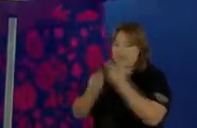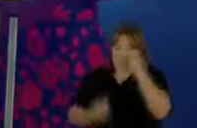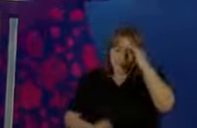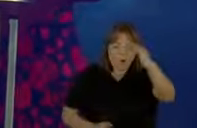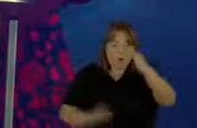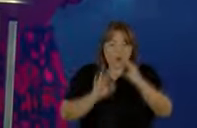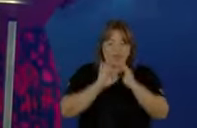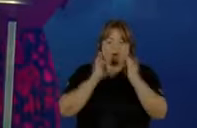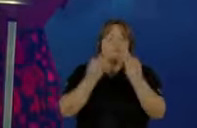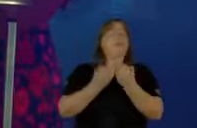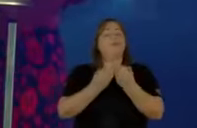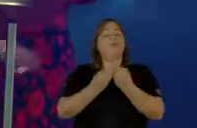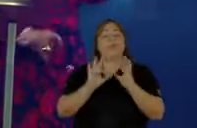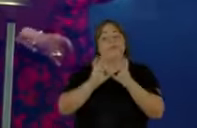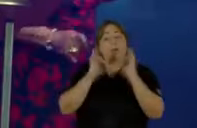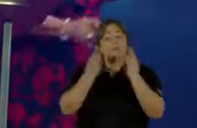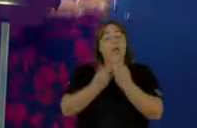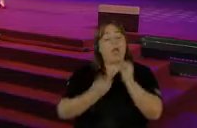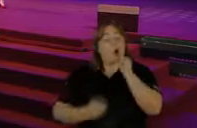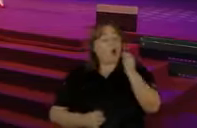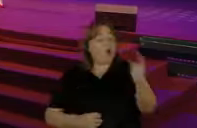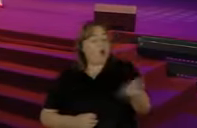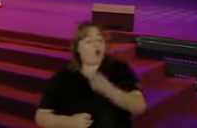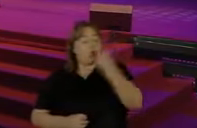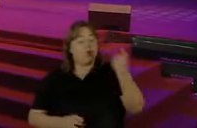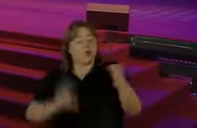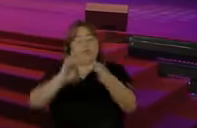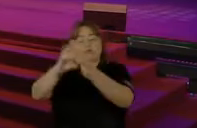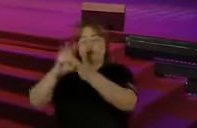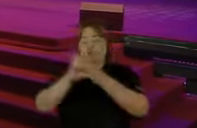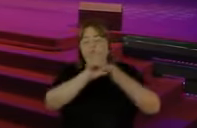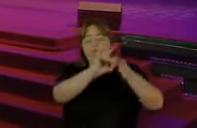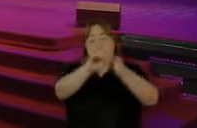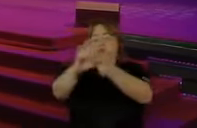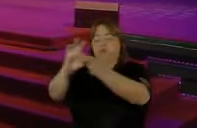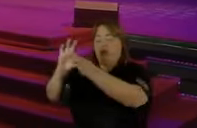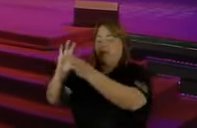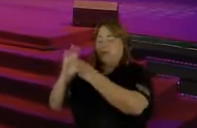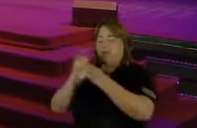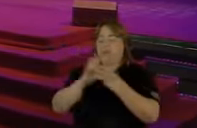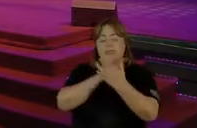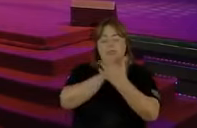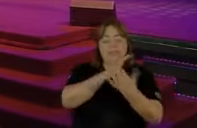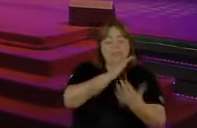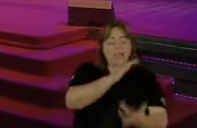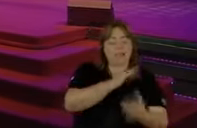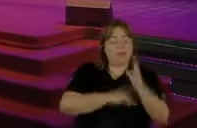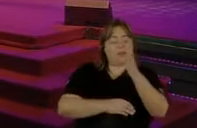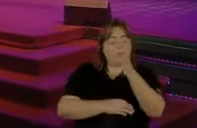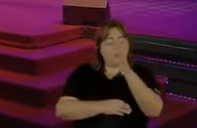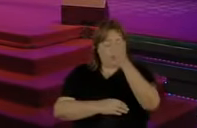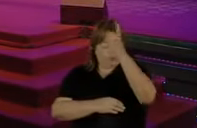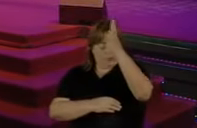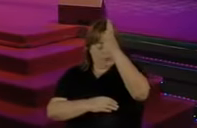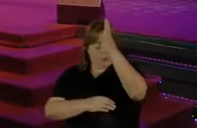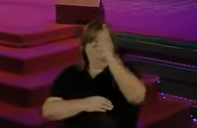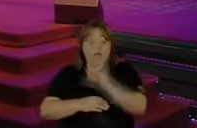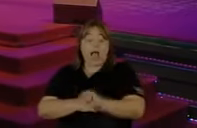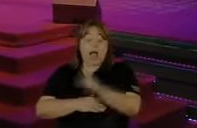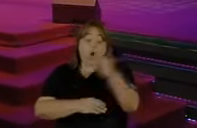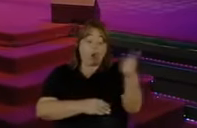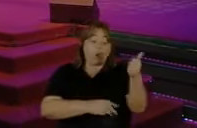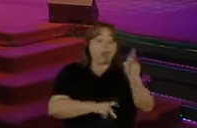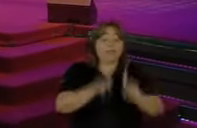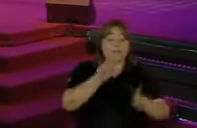Familia no es solamente aquellos que están unidos por lazo sanguíneo de papá y mamá, pero hay otra sangre que